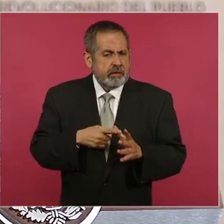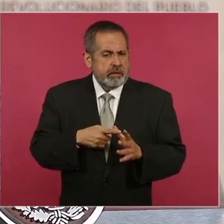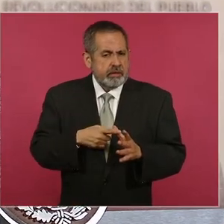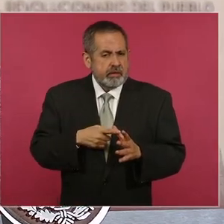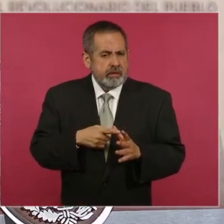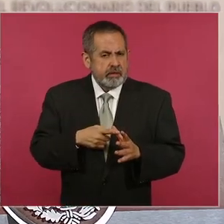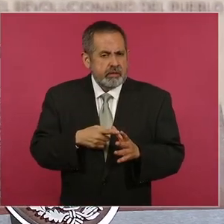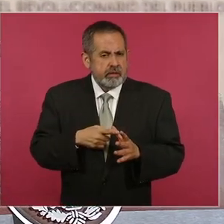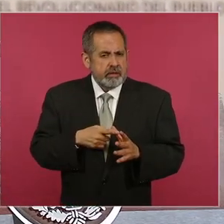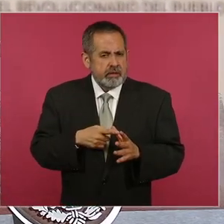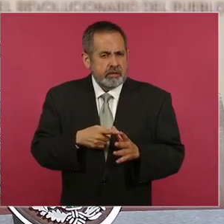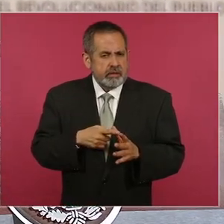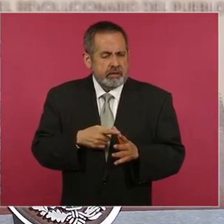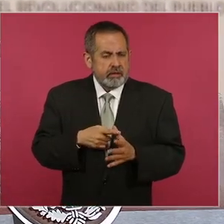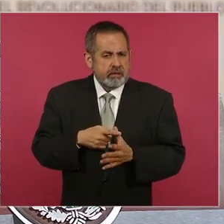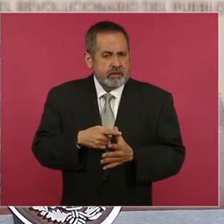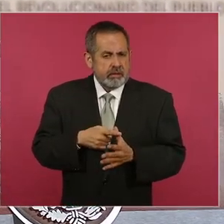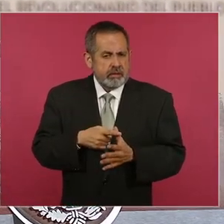Es